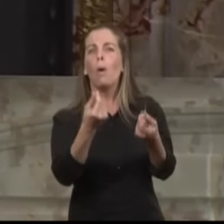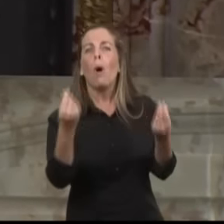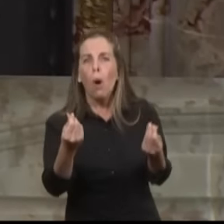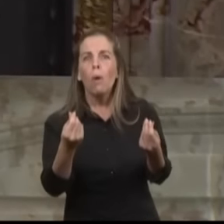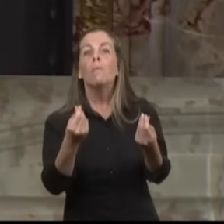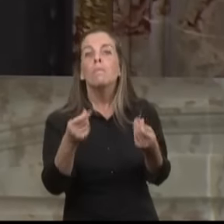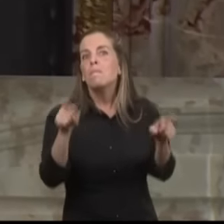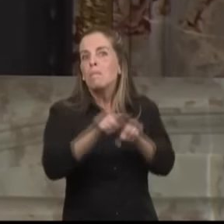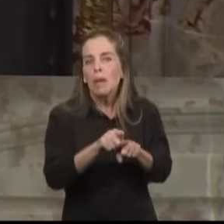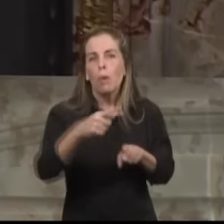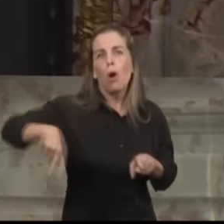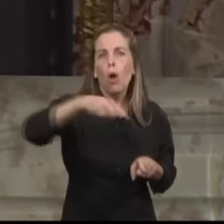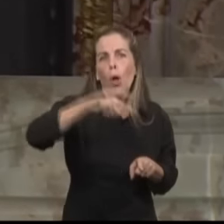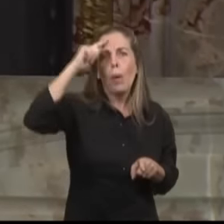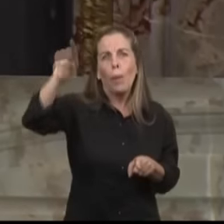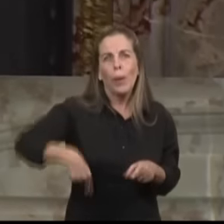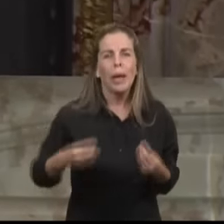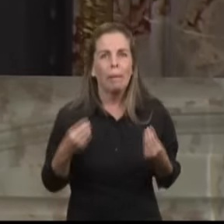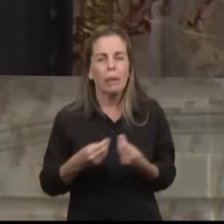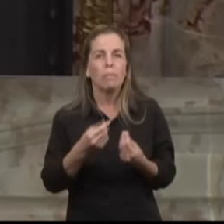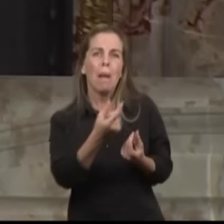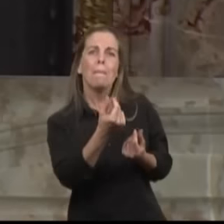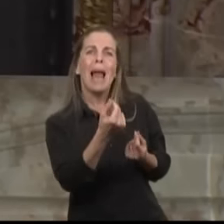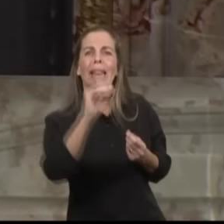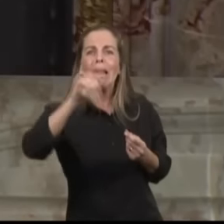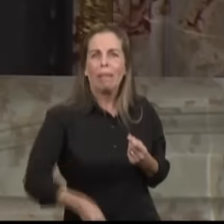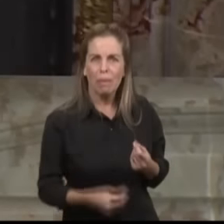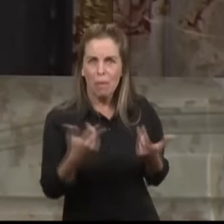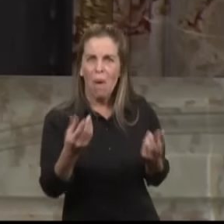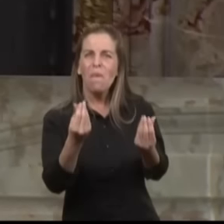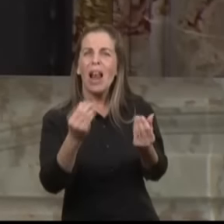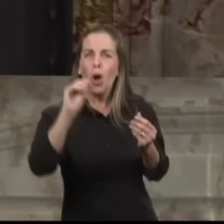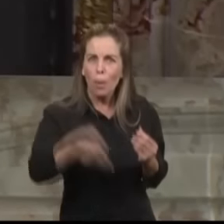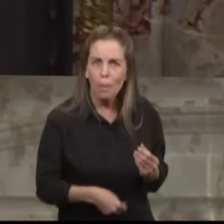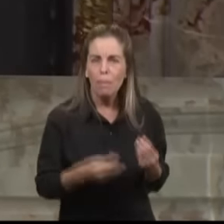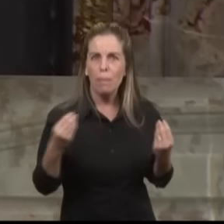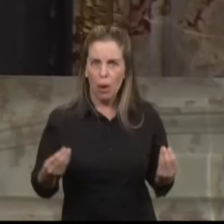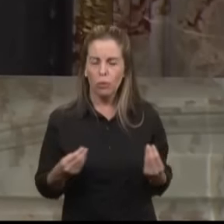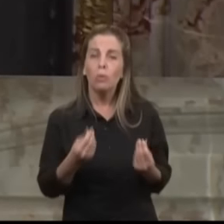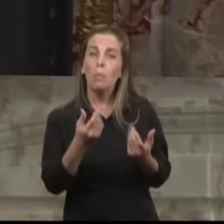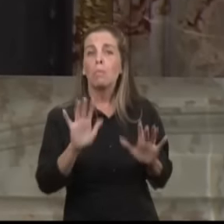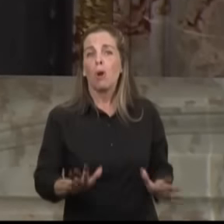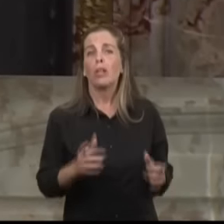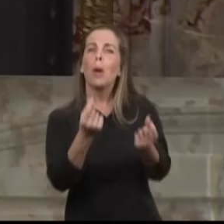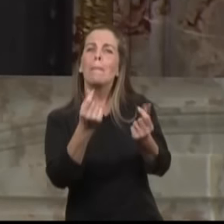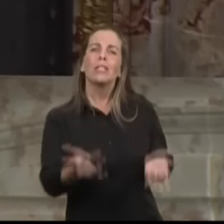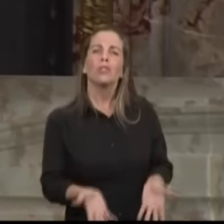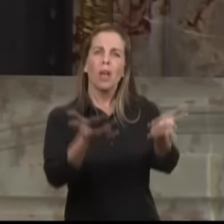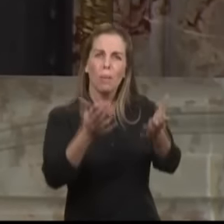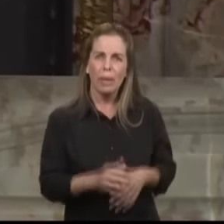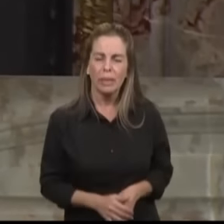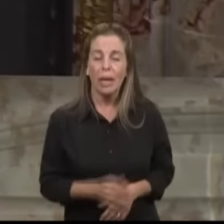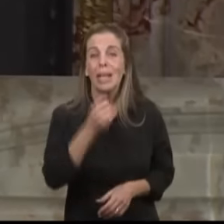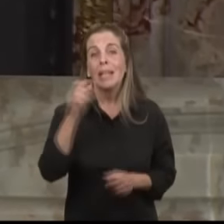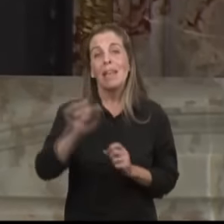vez, lo cual lleva a la pérdida del poder adquisitivo del dinero, esto es, una suba del nivel de precios. O sea, si